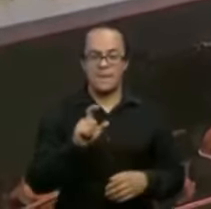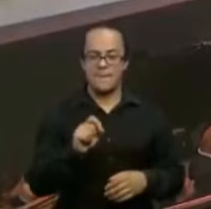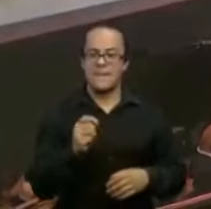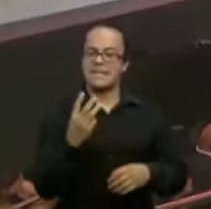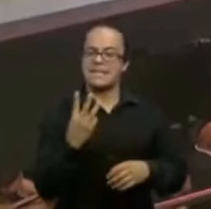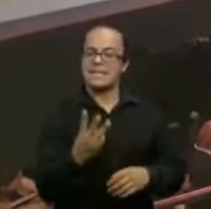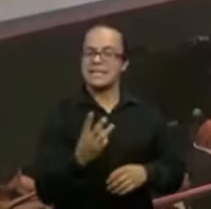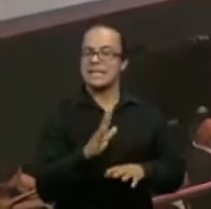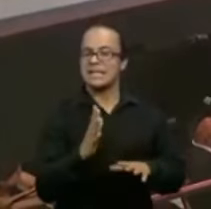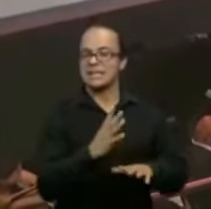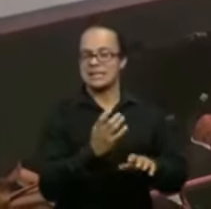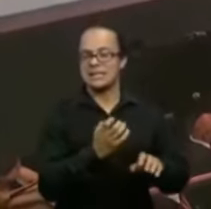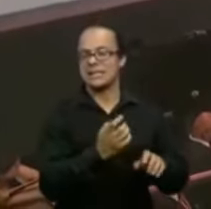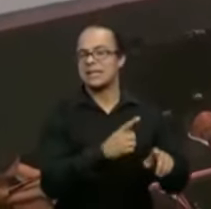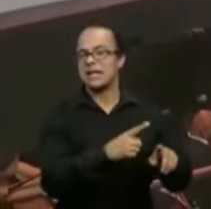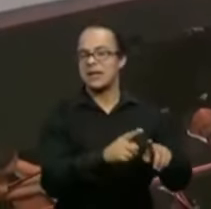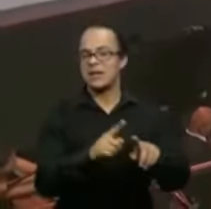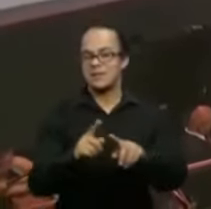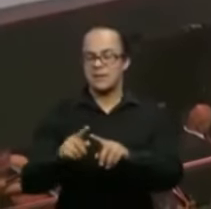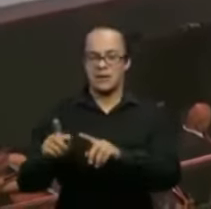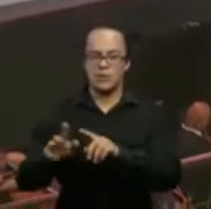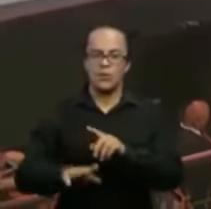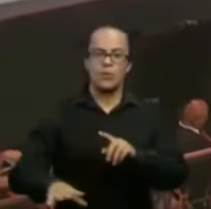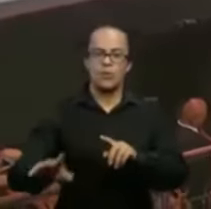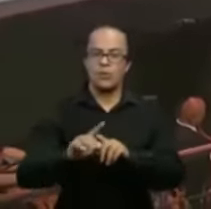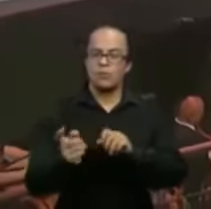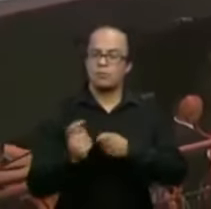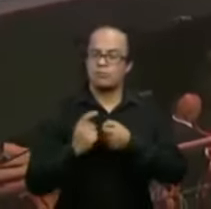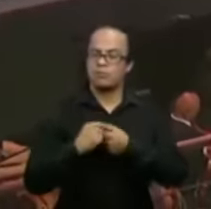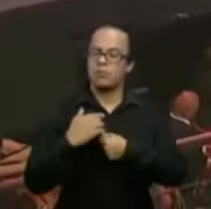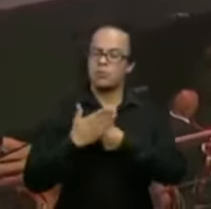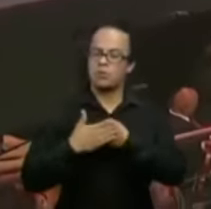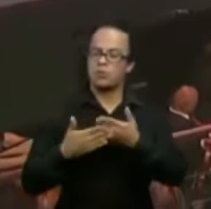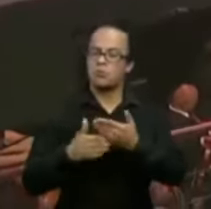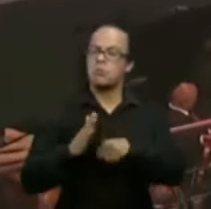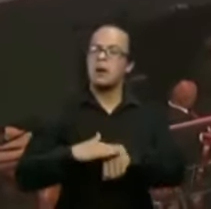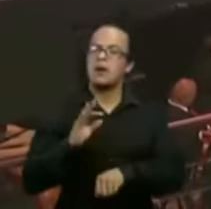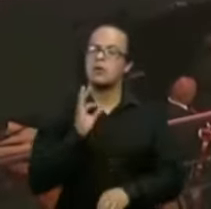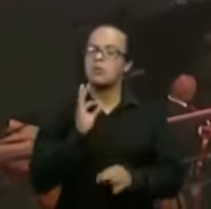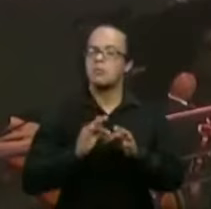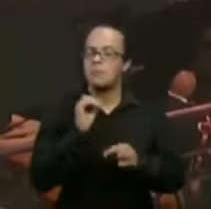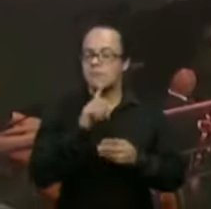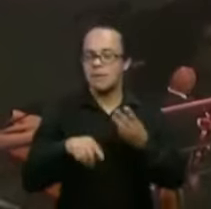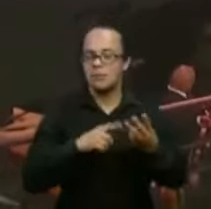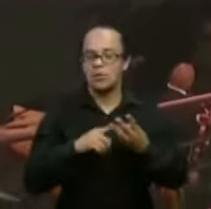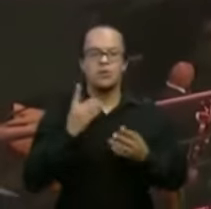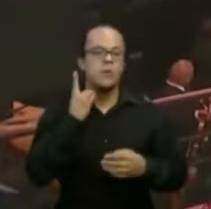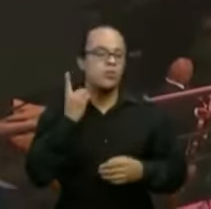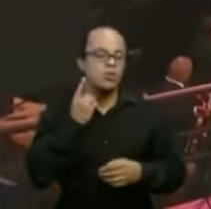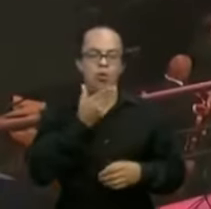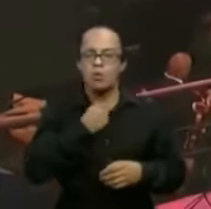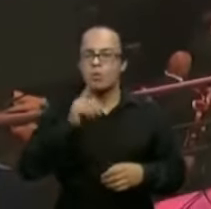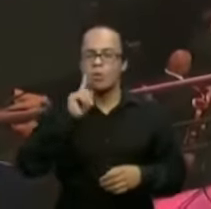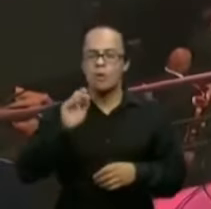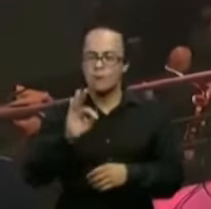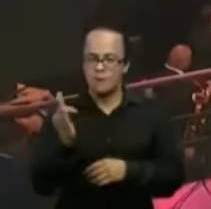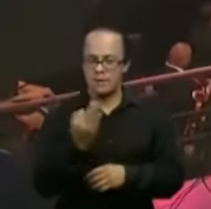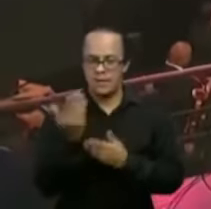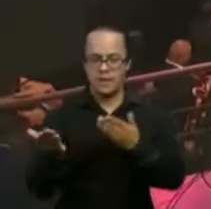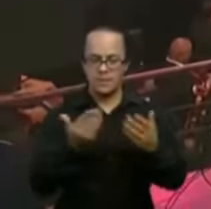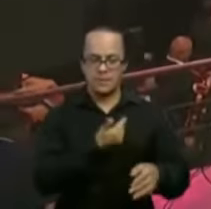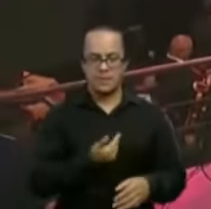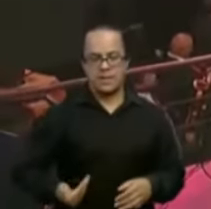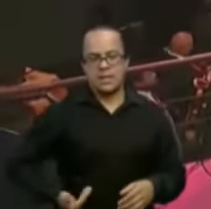que día con día vamos a hacer más, estoy casi segura, así como a nuestros diputados y diputadas federales, a nuestras presidentas y